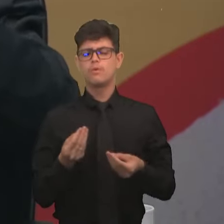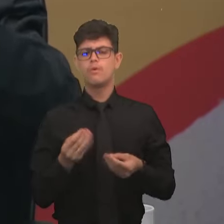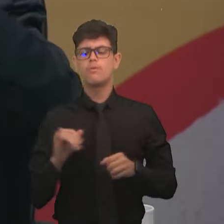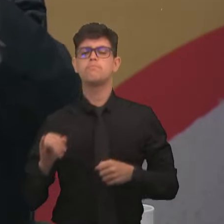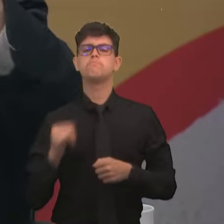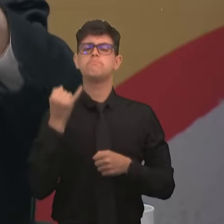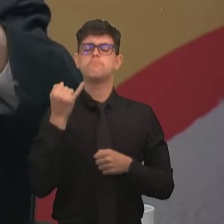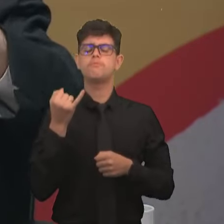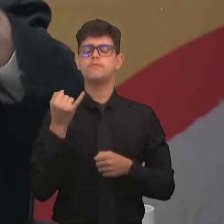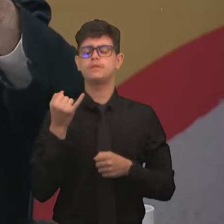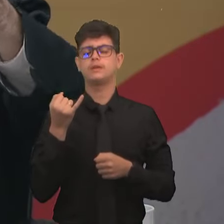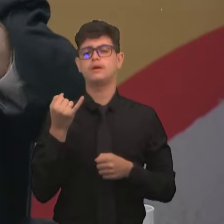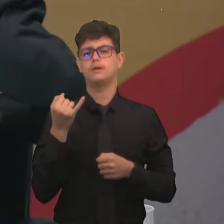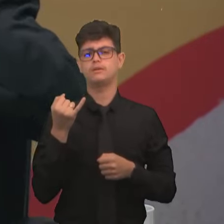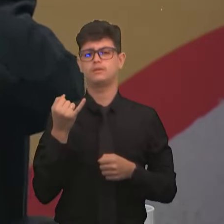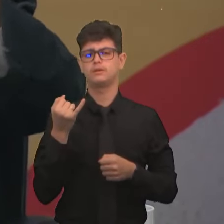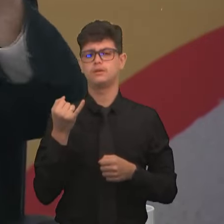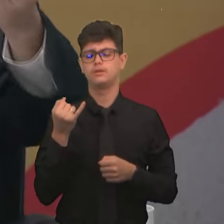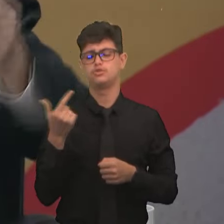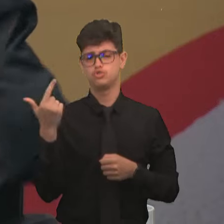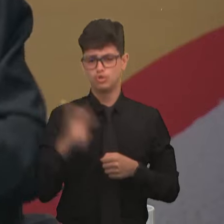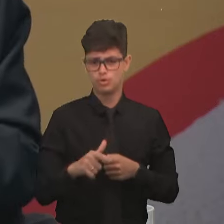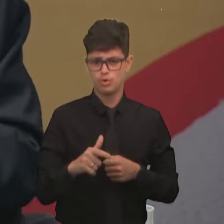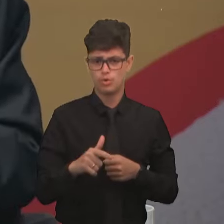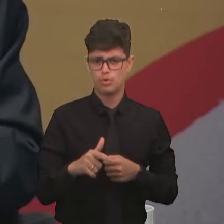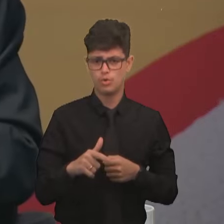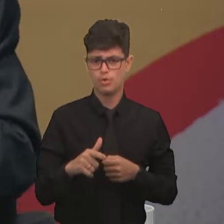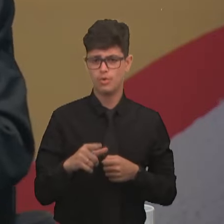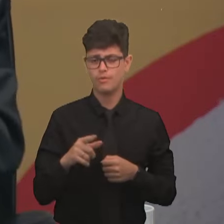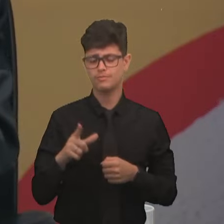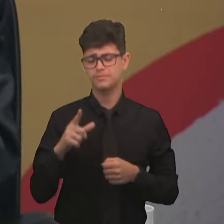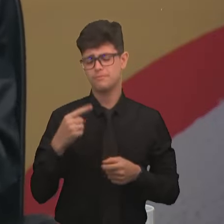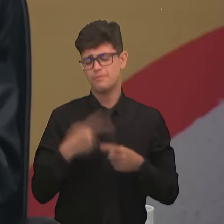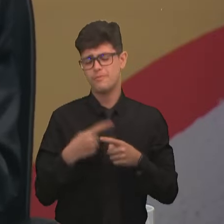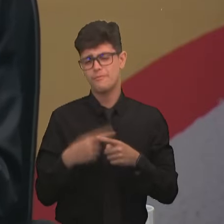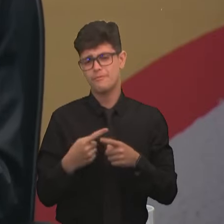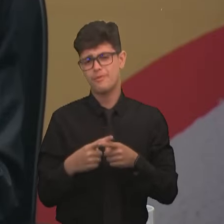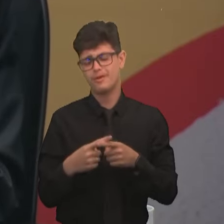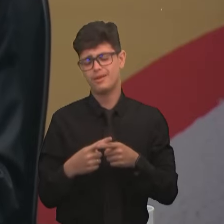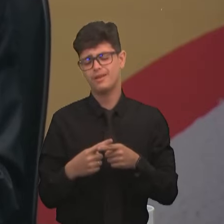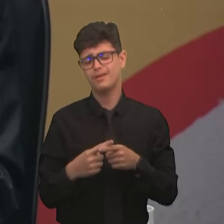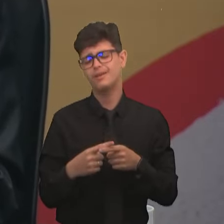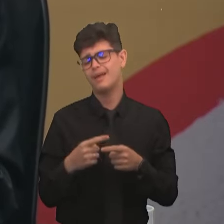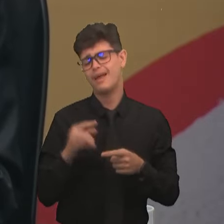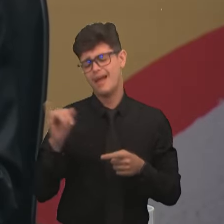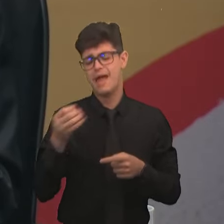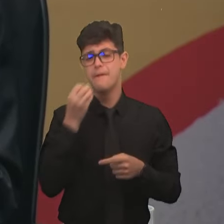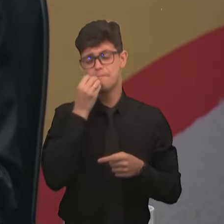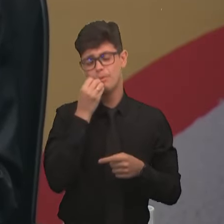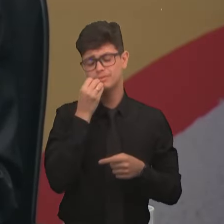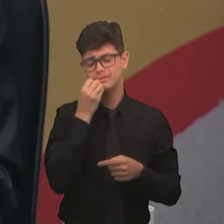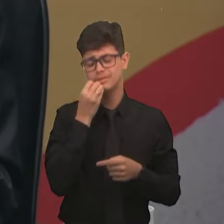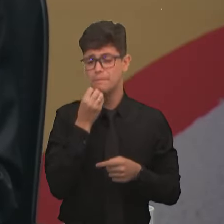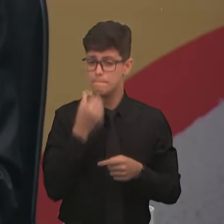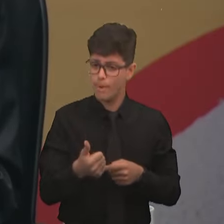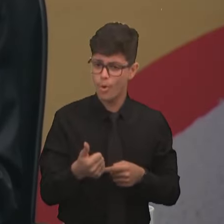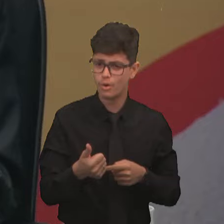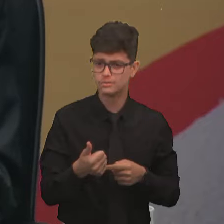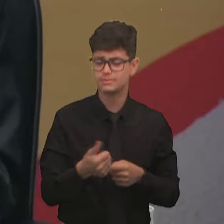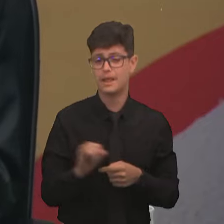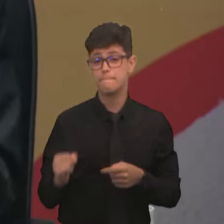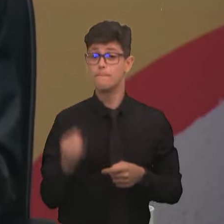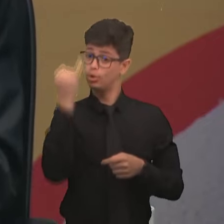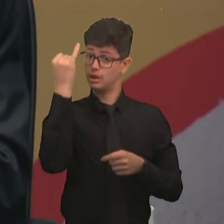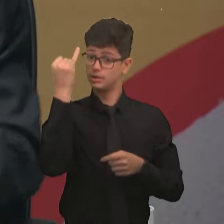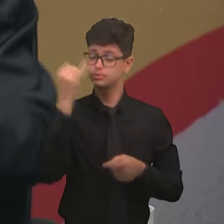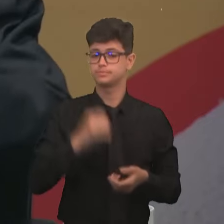cómo reaprovechar en otras actividades del sistema judiciario la fuerza de trabajo que son los oficiales